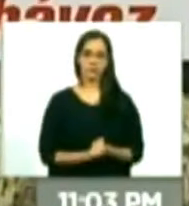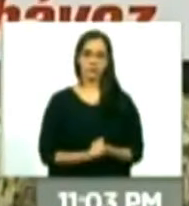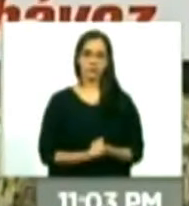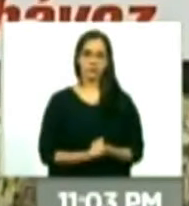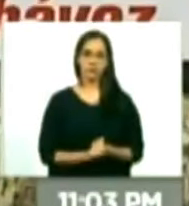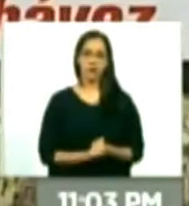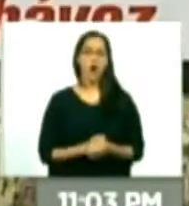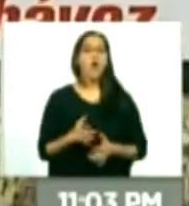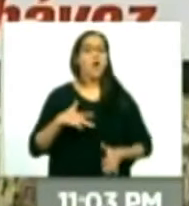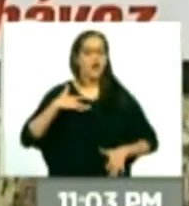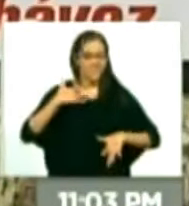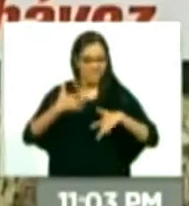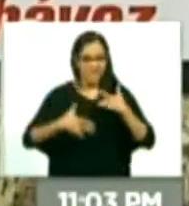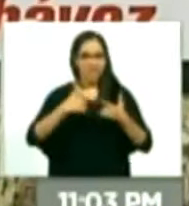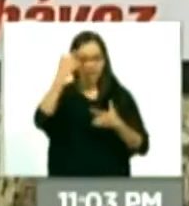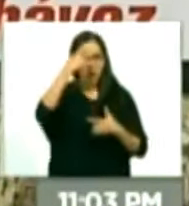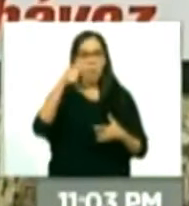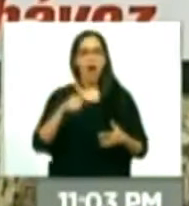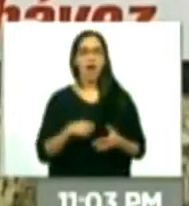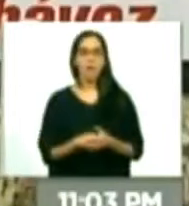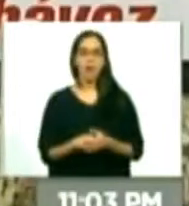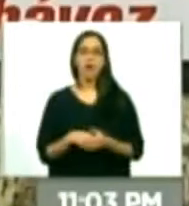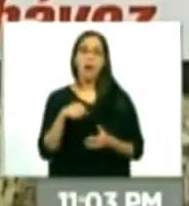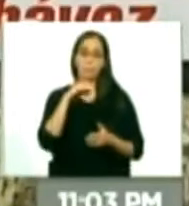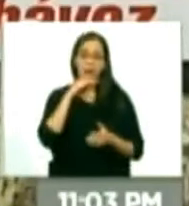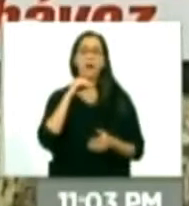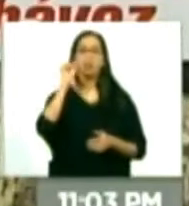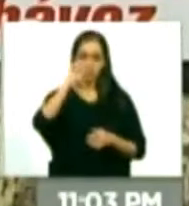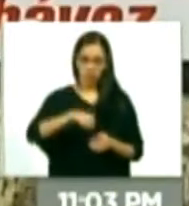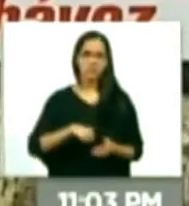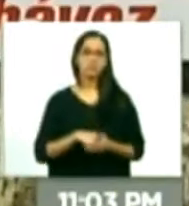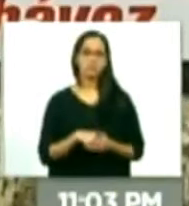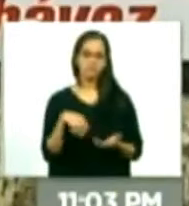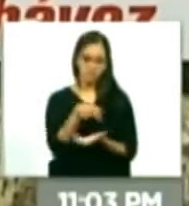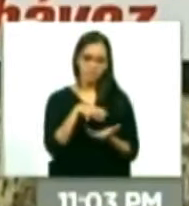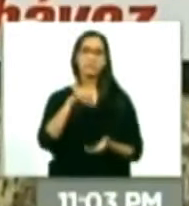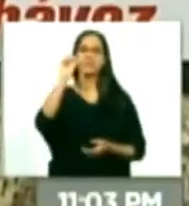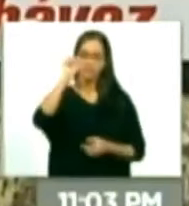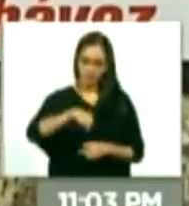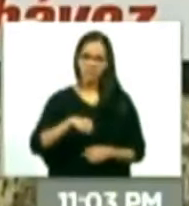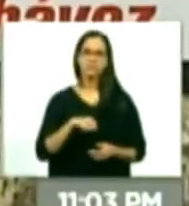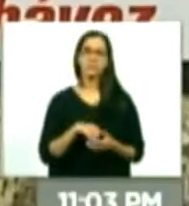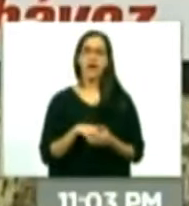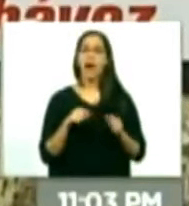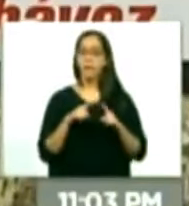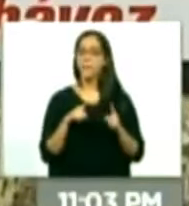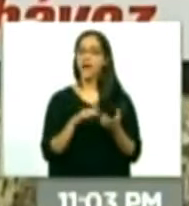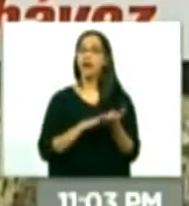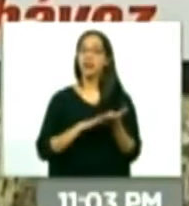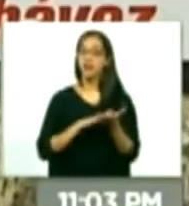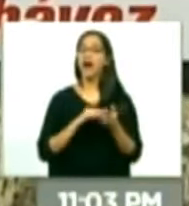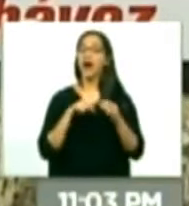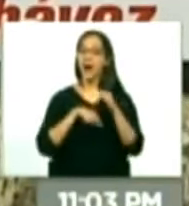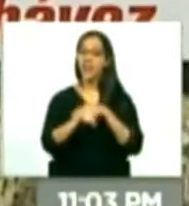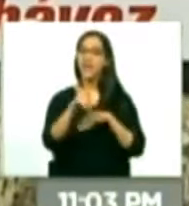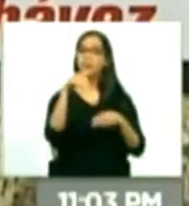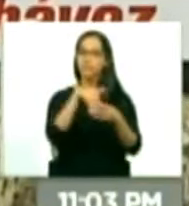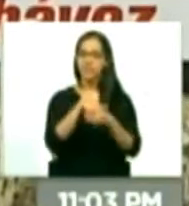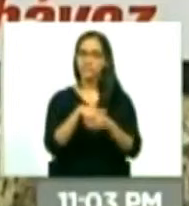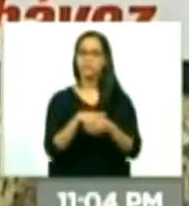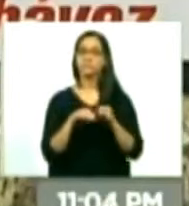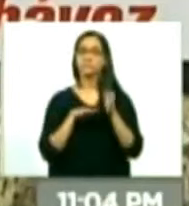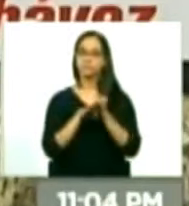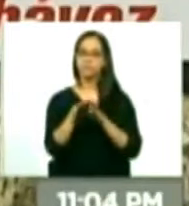Uno siente al pueblo. ¿Disgustado? Sí. ¿Con problemas? Sí. Pero resueltos a votar y a seguir adelante con la